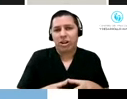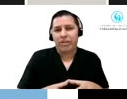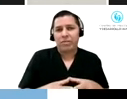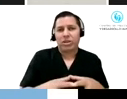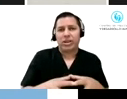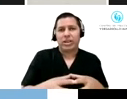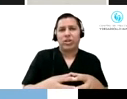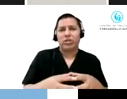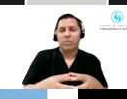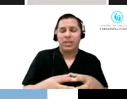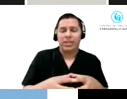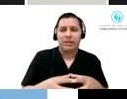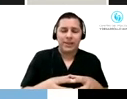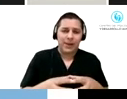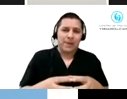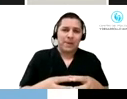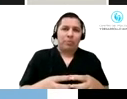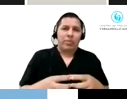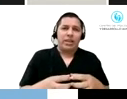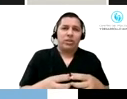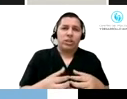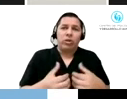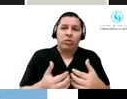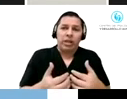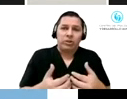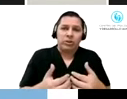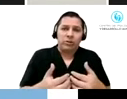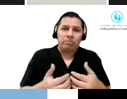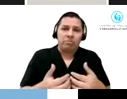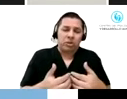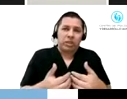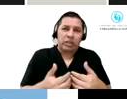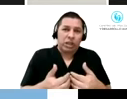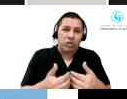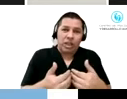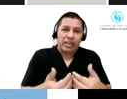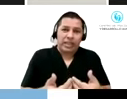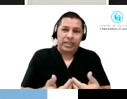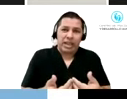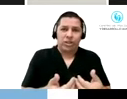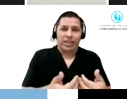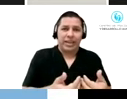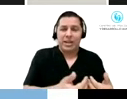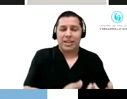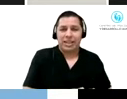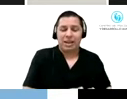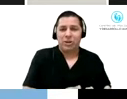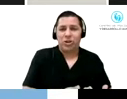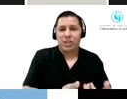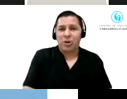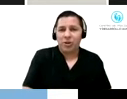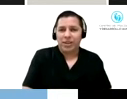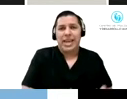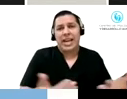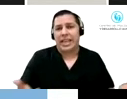además ahora venimos a relaciones competitivas, entonces no hay conexión, entonces no estamos tan interesados en el bienestar de la persona,